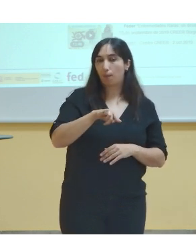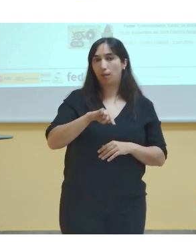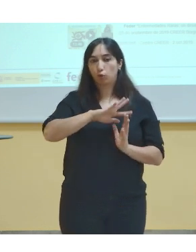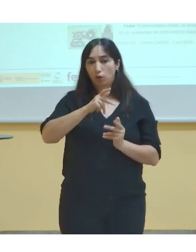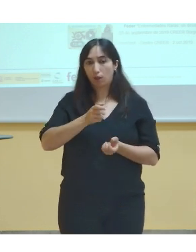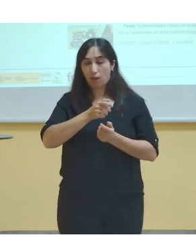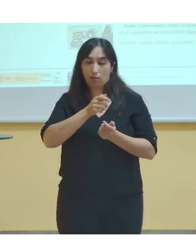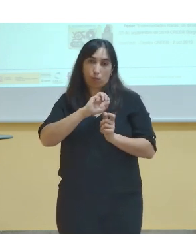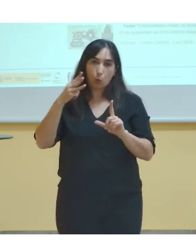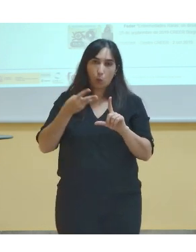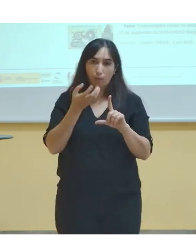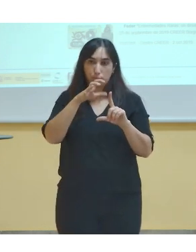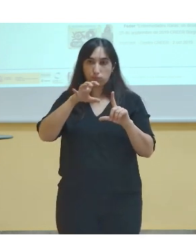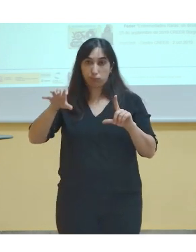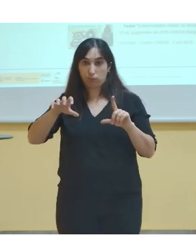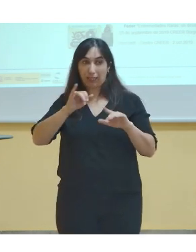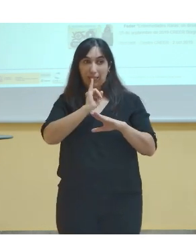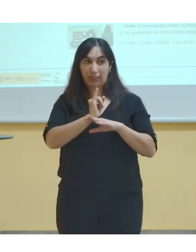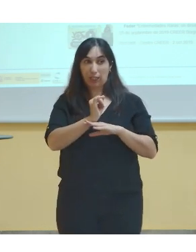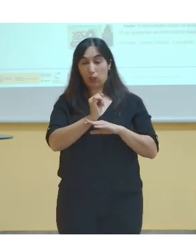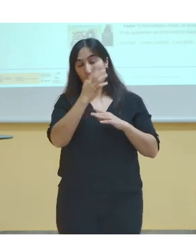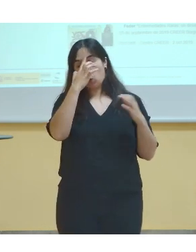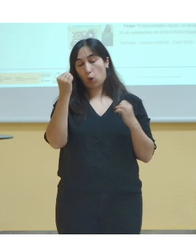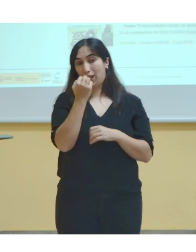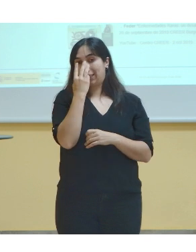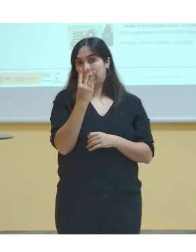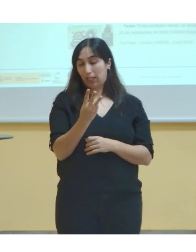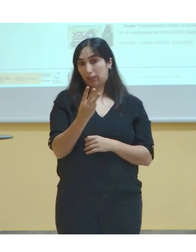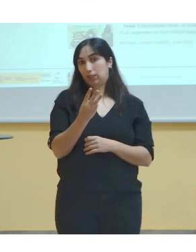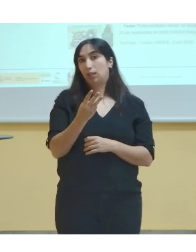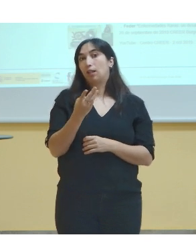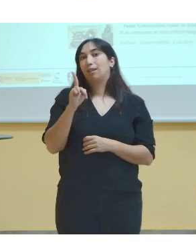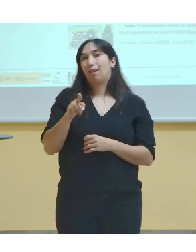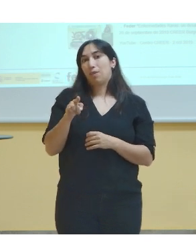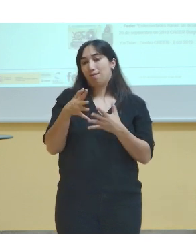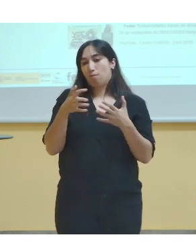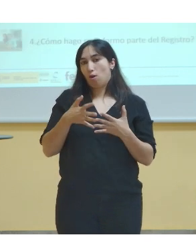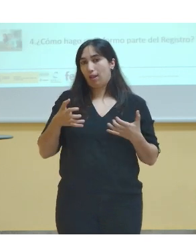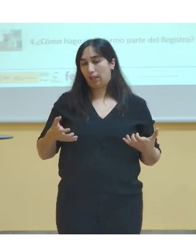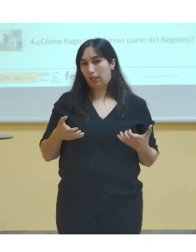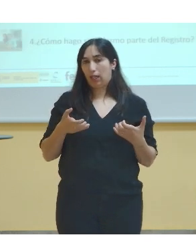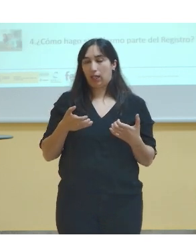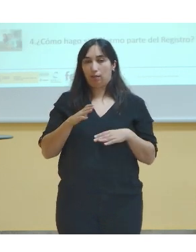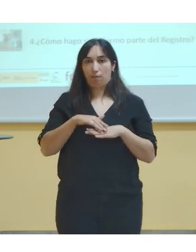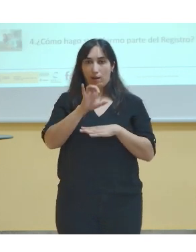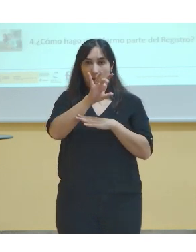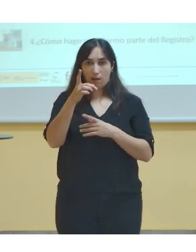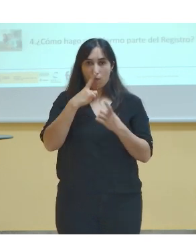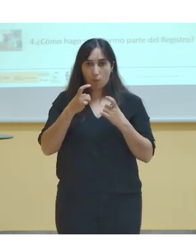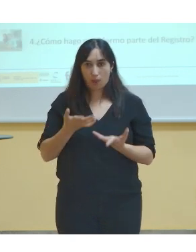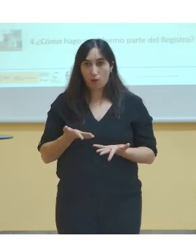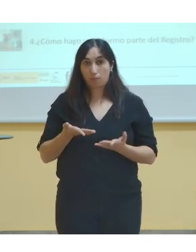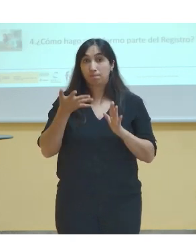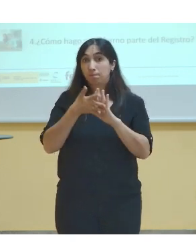noticias en las páginas web de las 3 instituciones, tanto del IER como de FEDER como de CREER, boletines en la newsletter de FEDER. ¿Y qué es